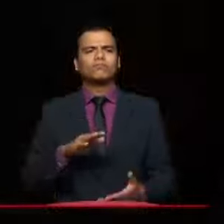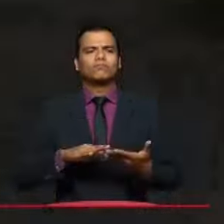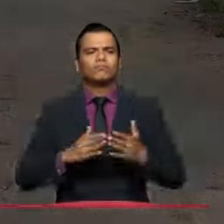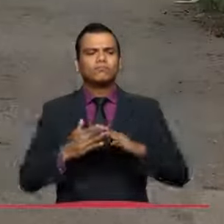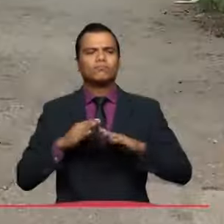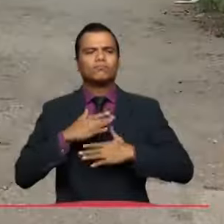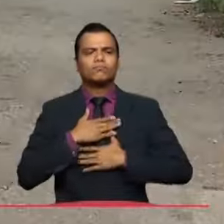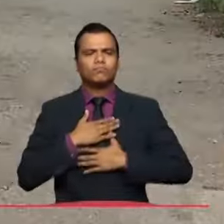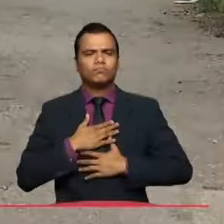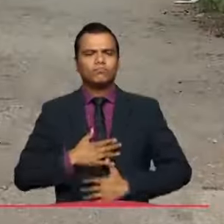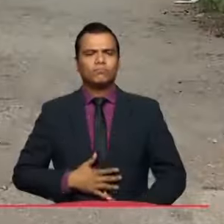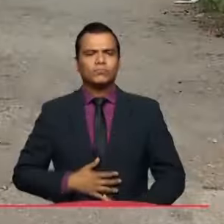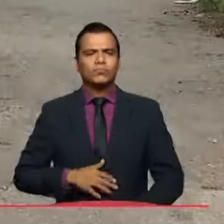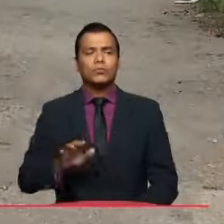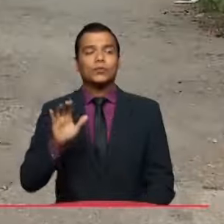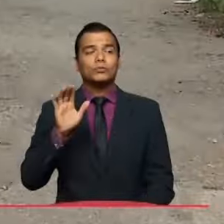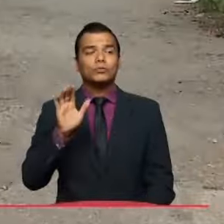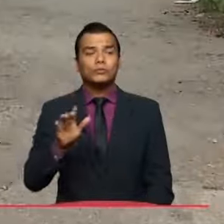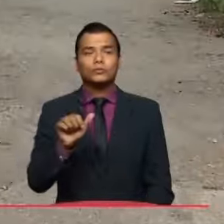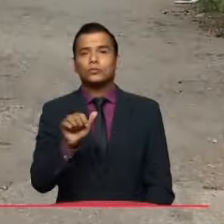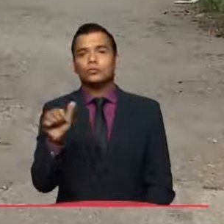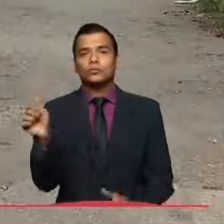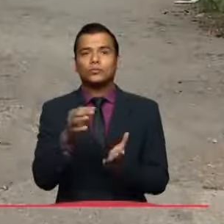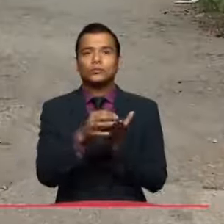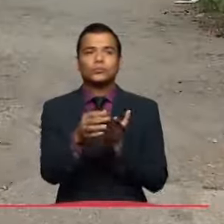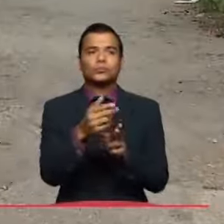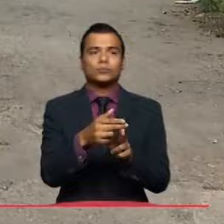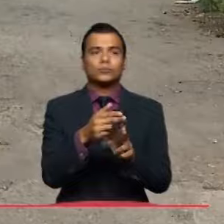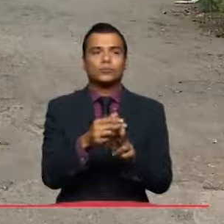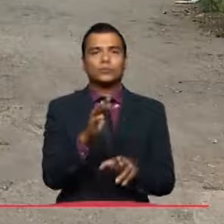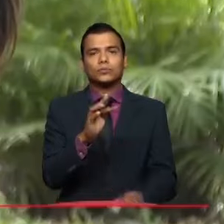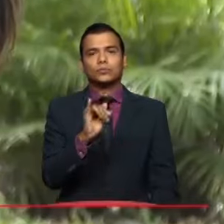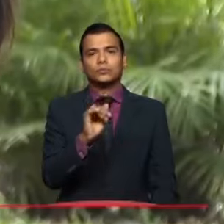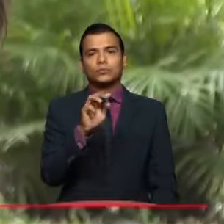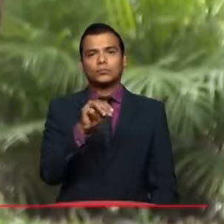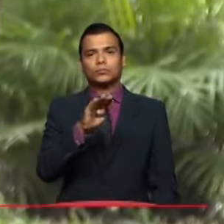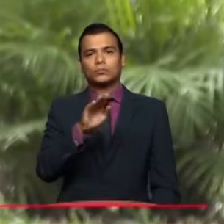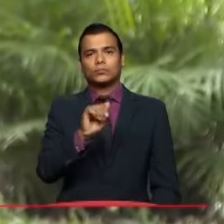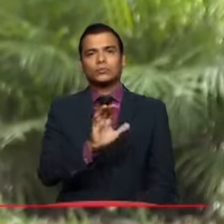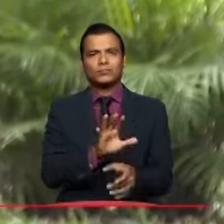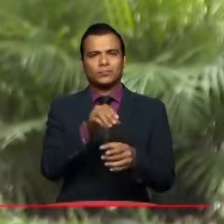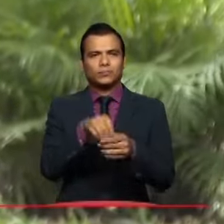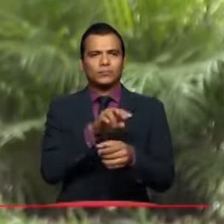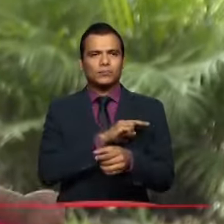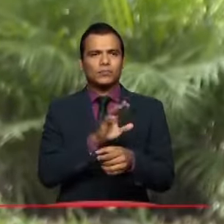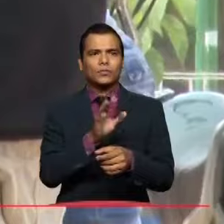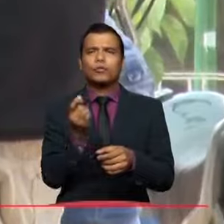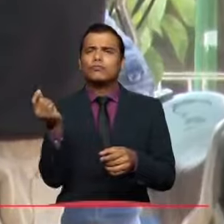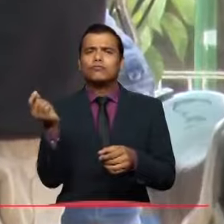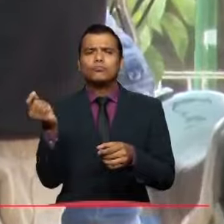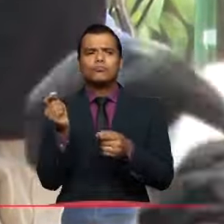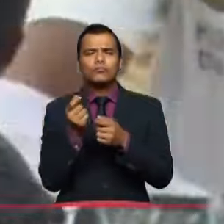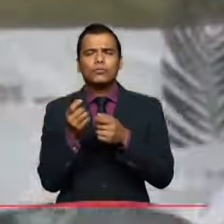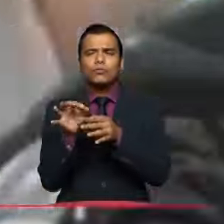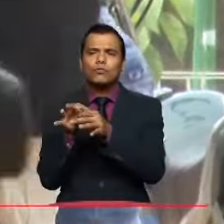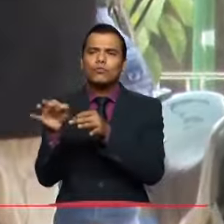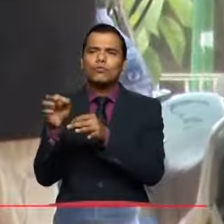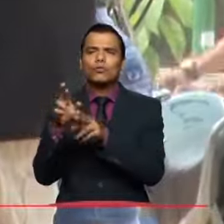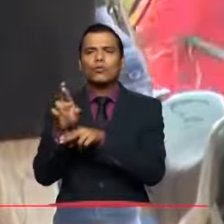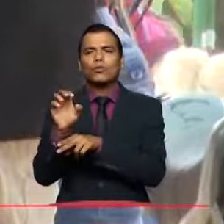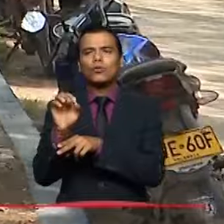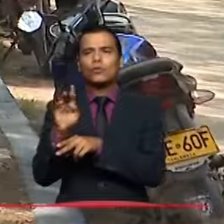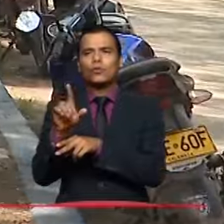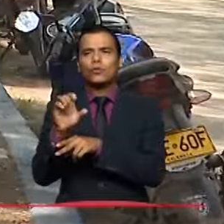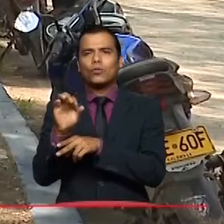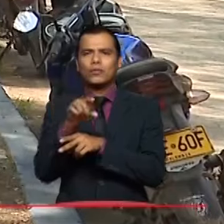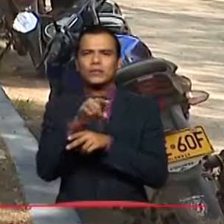necesita. Timba, desde este lado del río Cauca, en el valle, a solo 10 minutos de Robles, es un punto de encuentro,